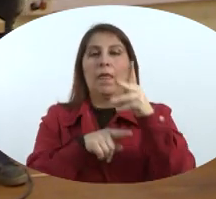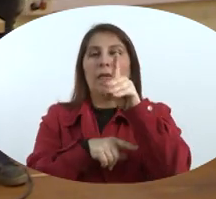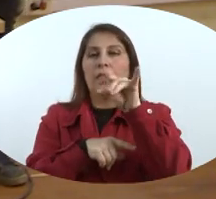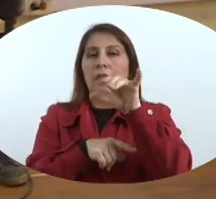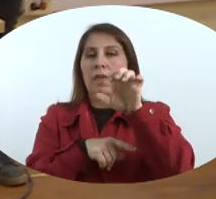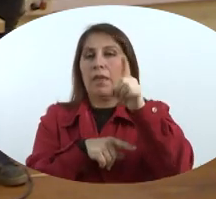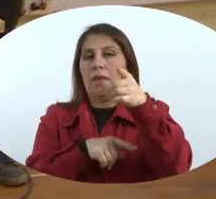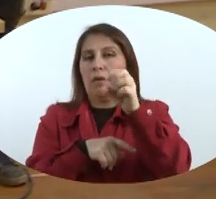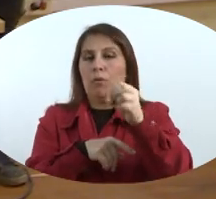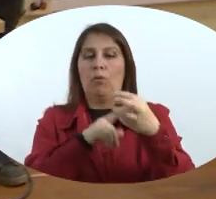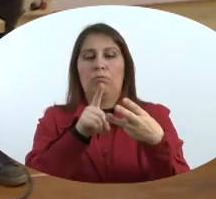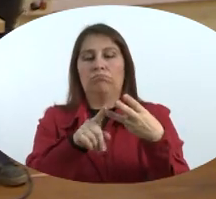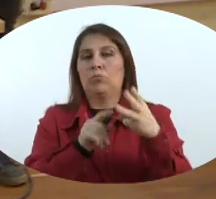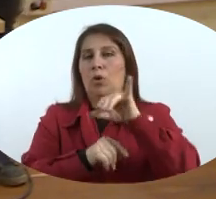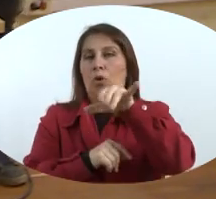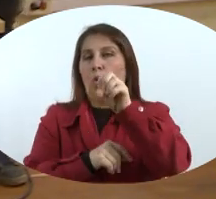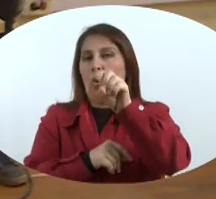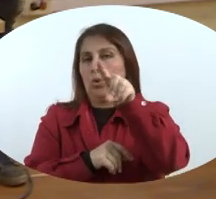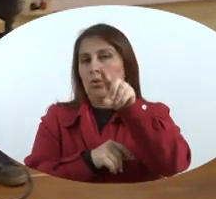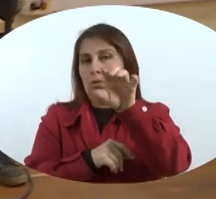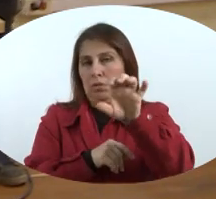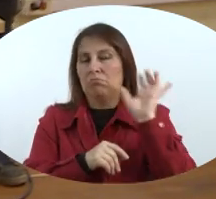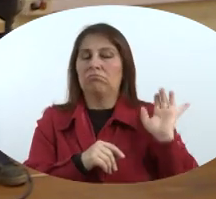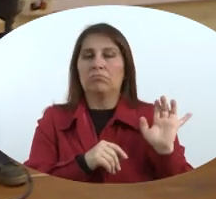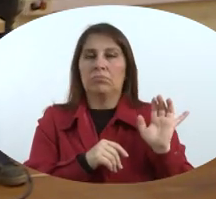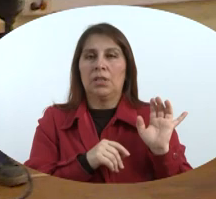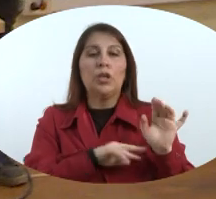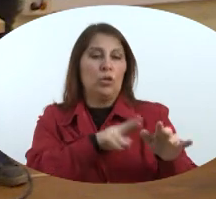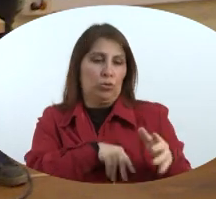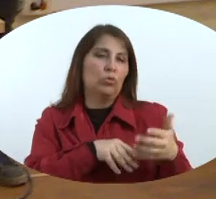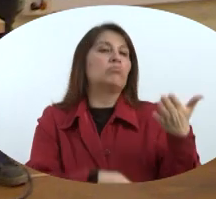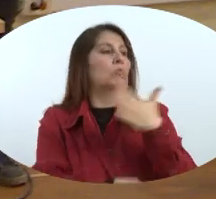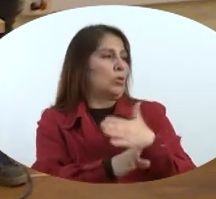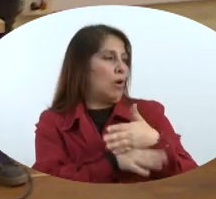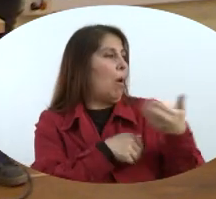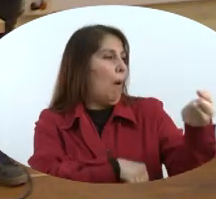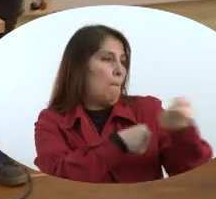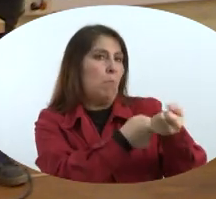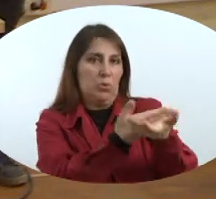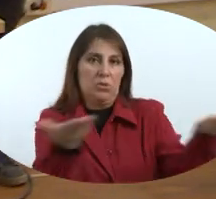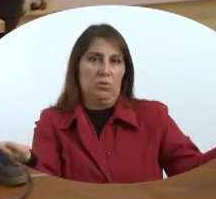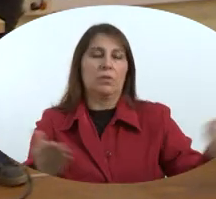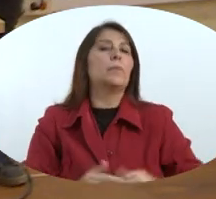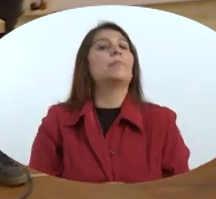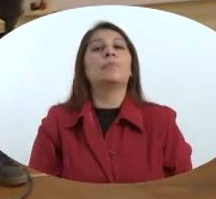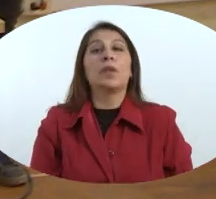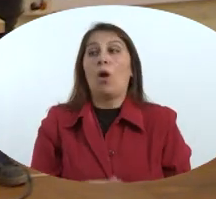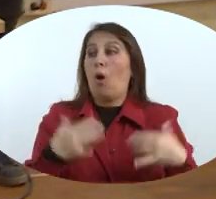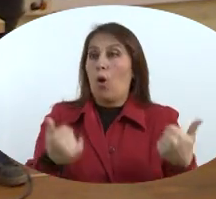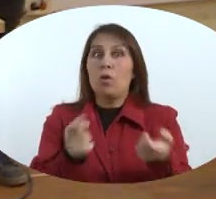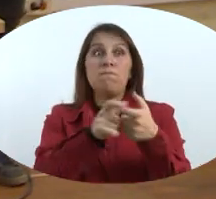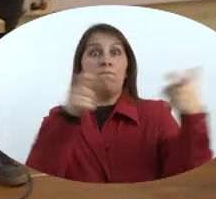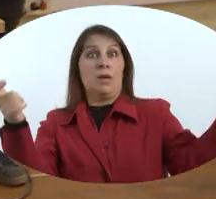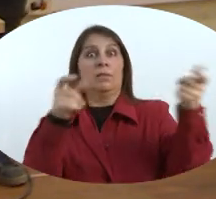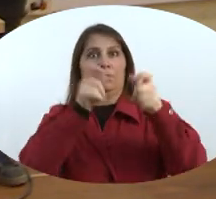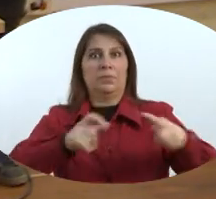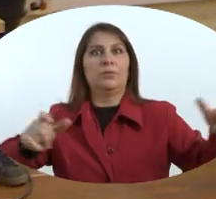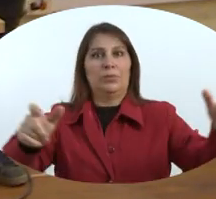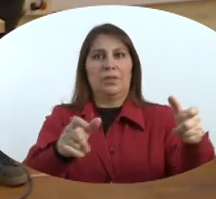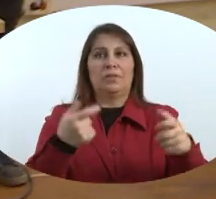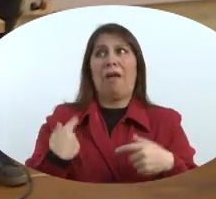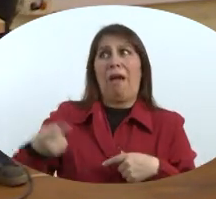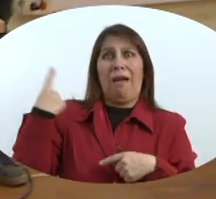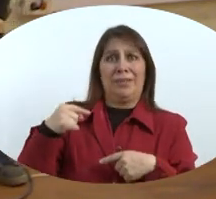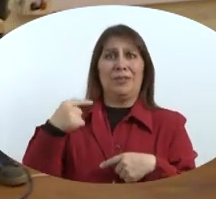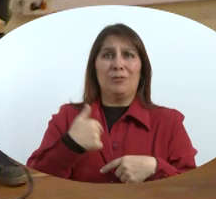estado ahí en medio de discusiones críticas pero ahí seguiremos estando y bueno esta vez hay un poquito más de gente la vez pasada me tocó a mí hacer las